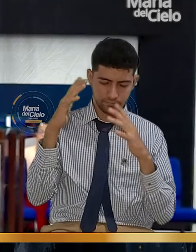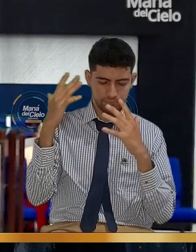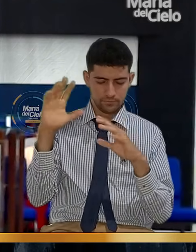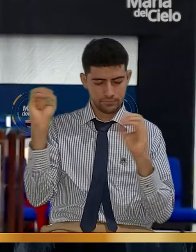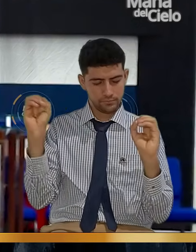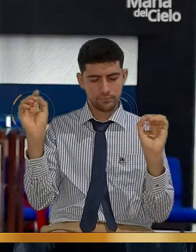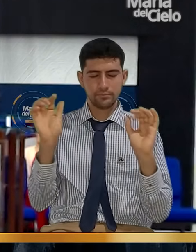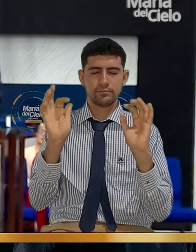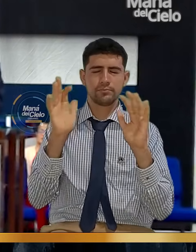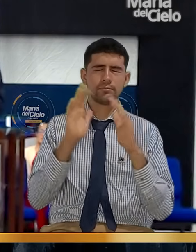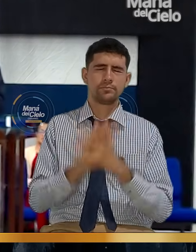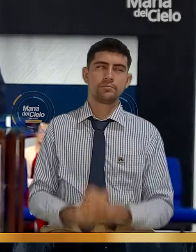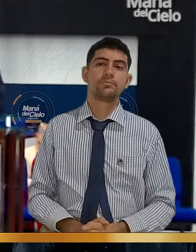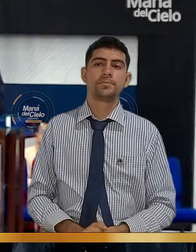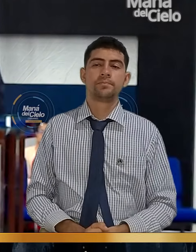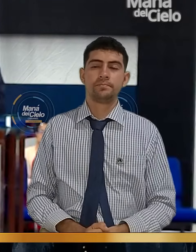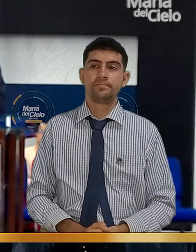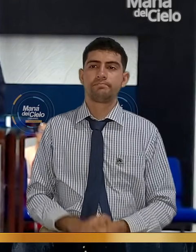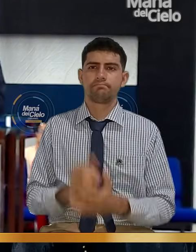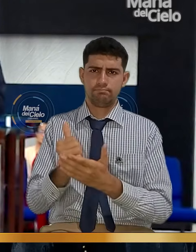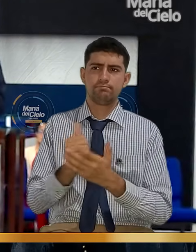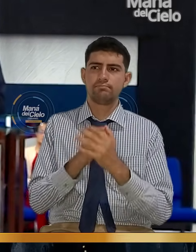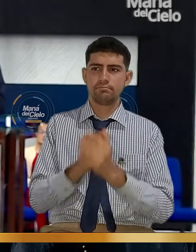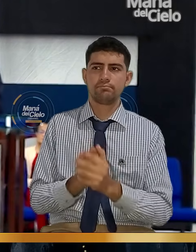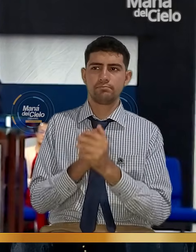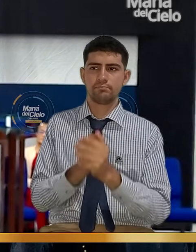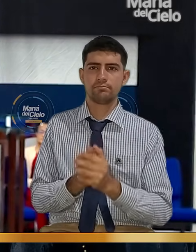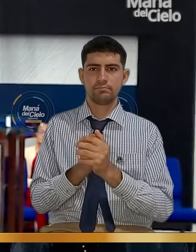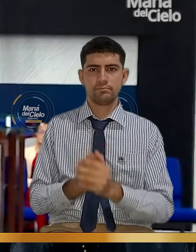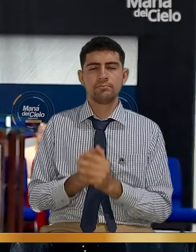sus hermanos. Digan amén, amado. ¿Cierto que sí?